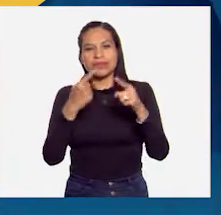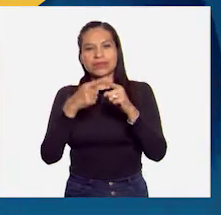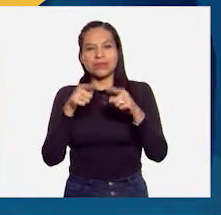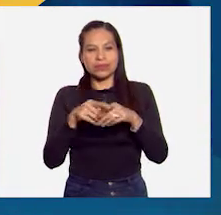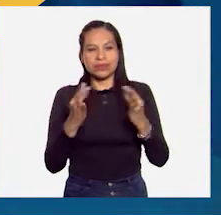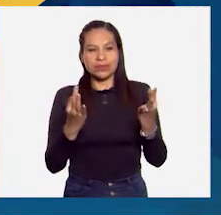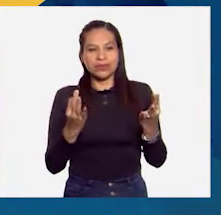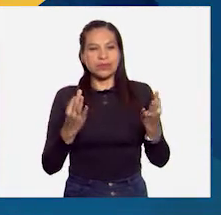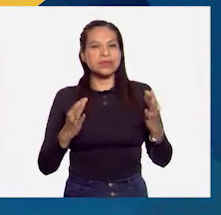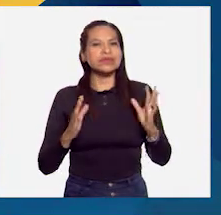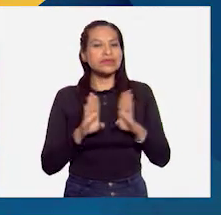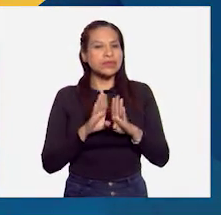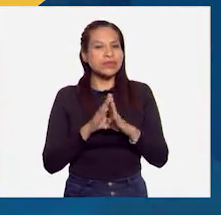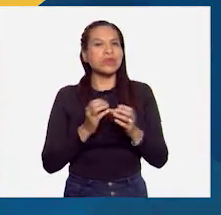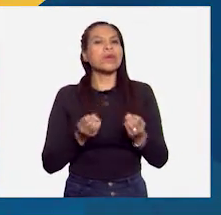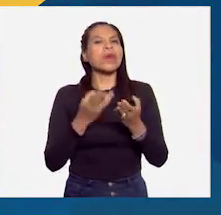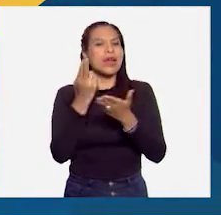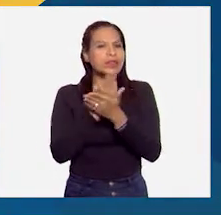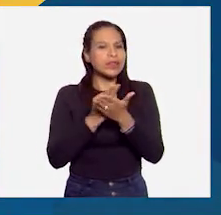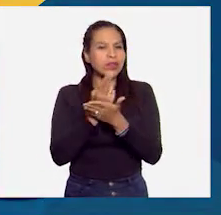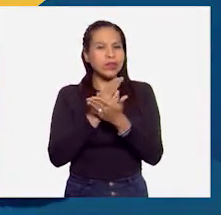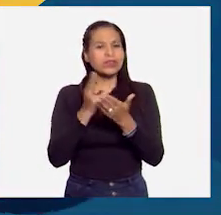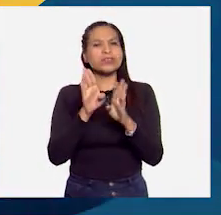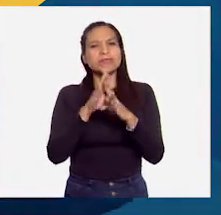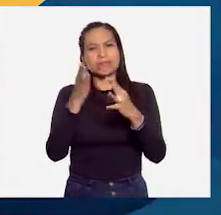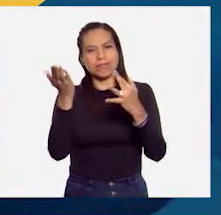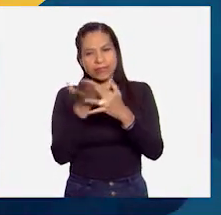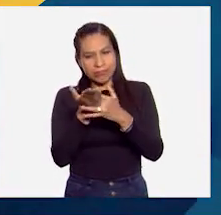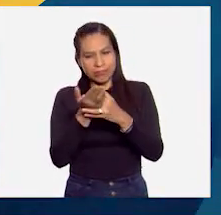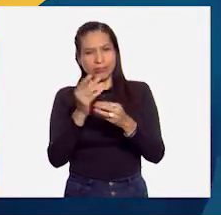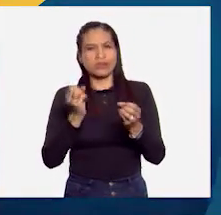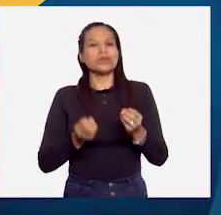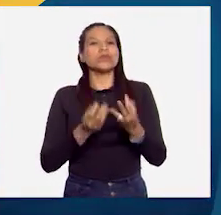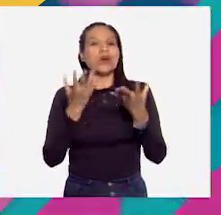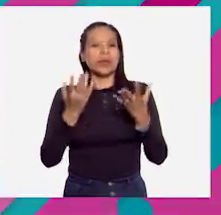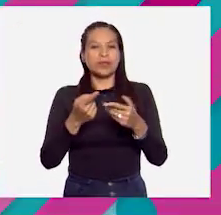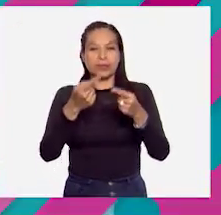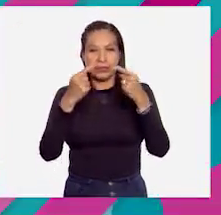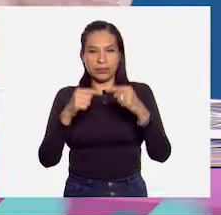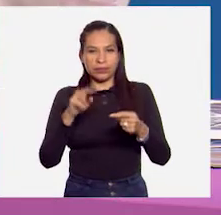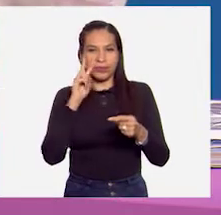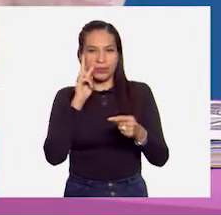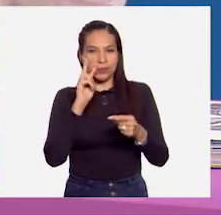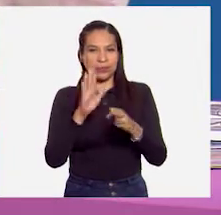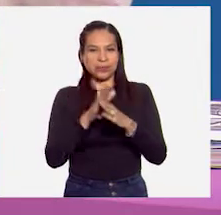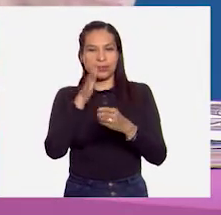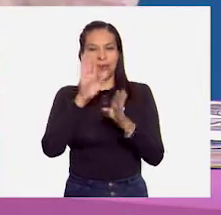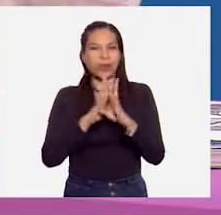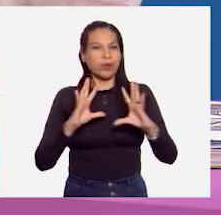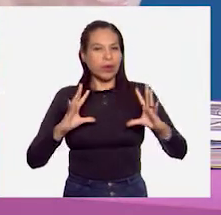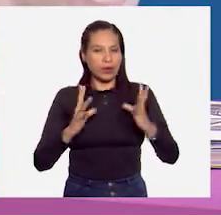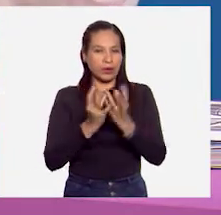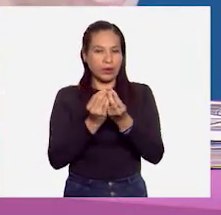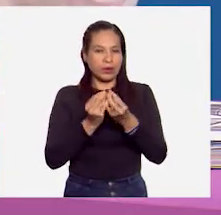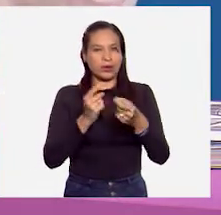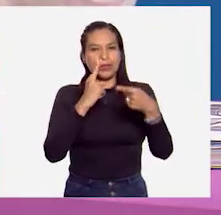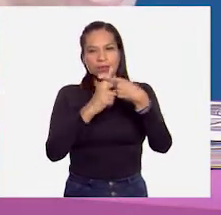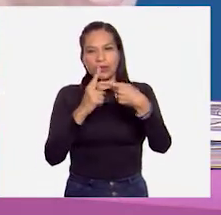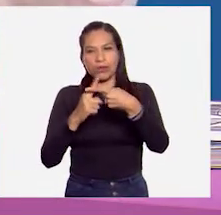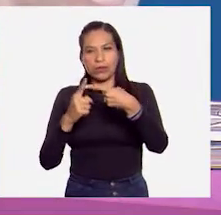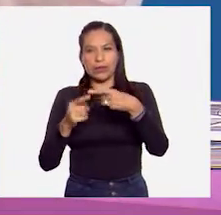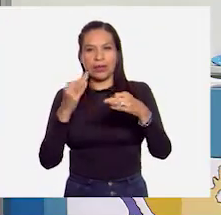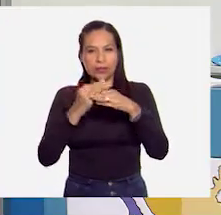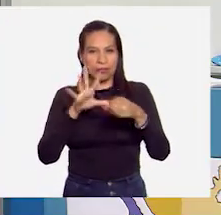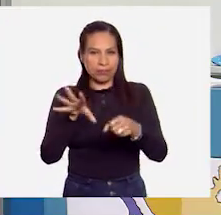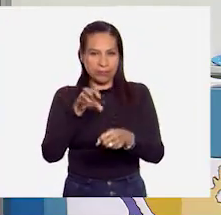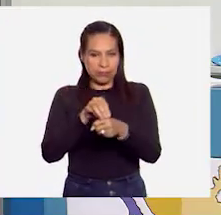mandala? ¿Cuántos podemos representar? Abajo debemos escribir la suma de las partes que